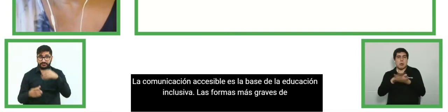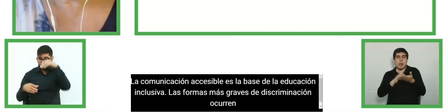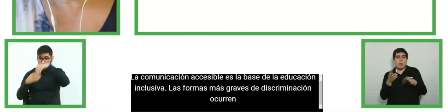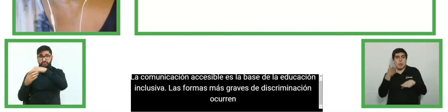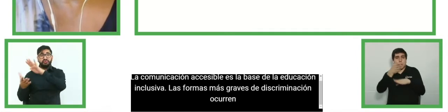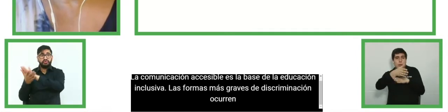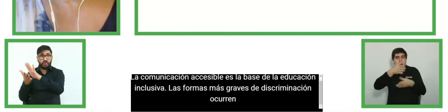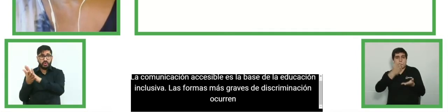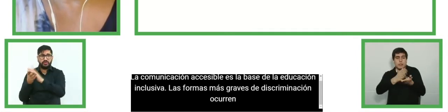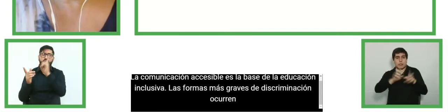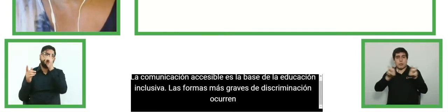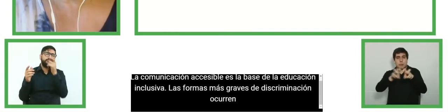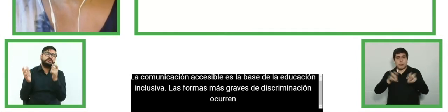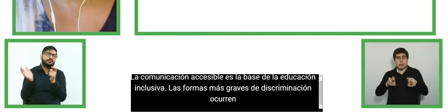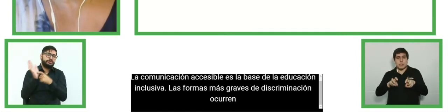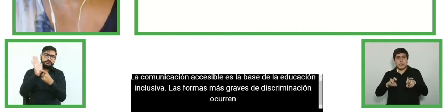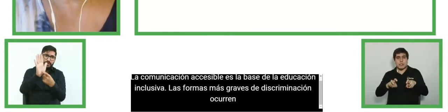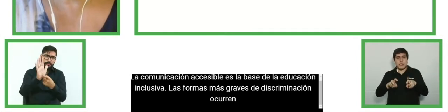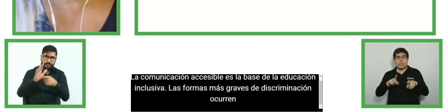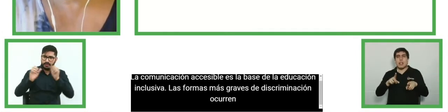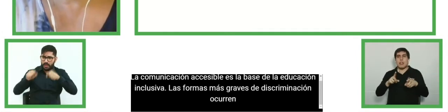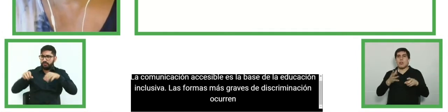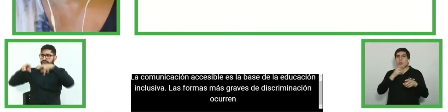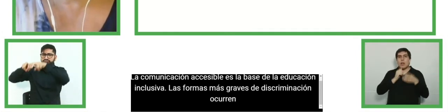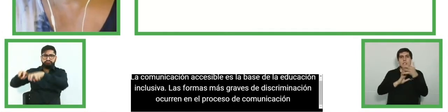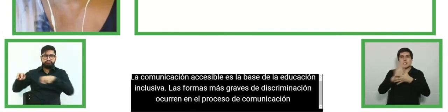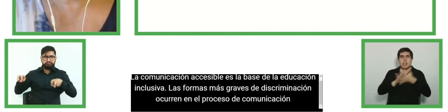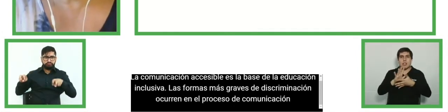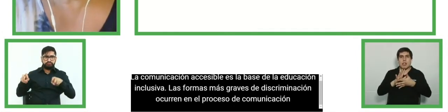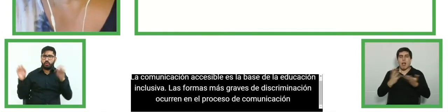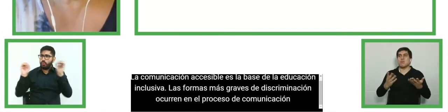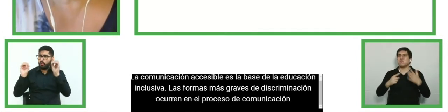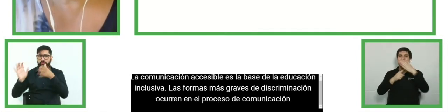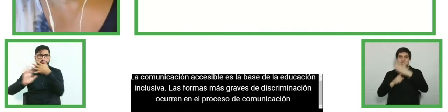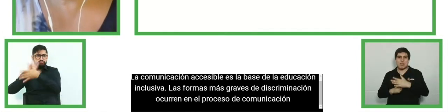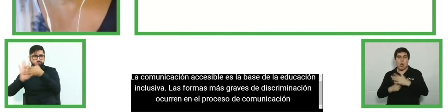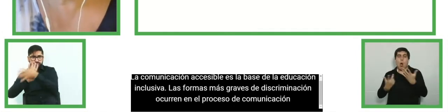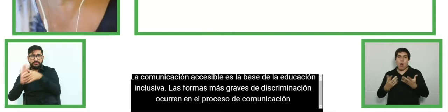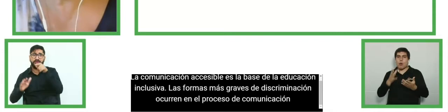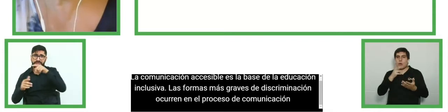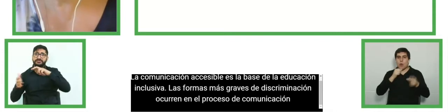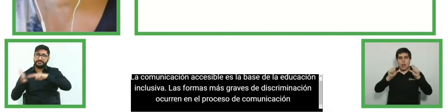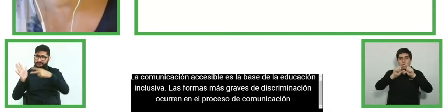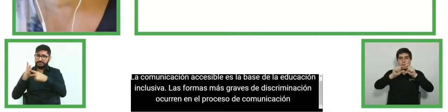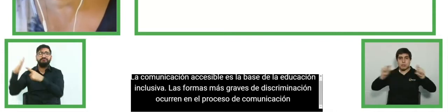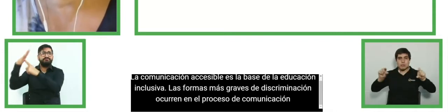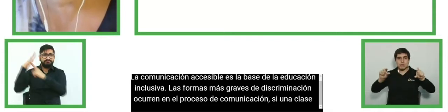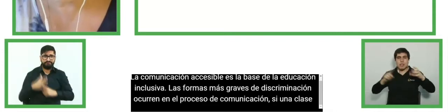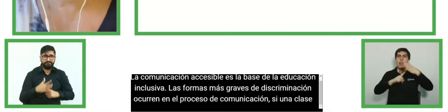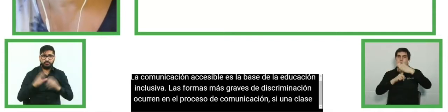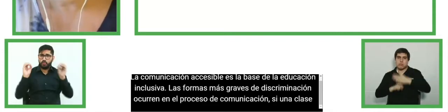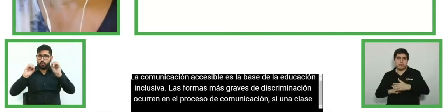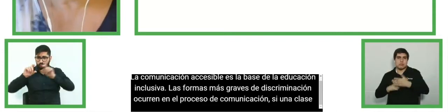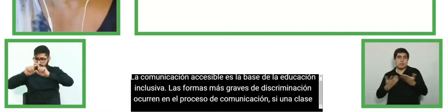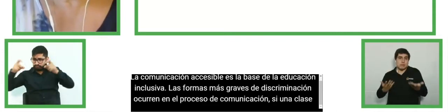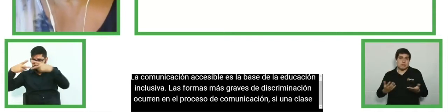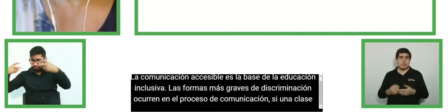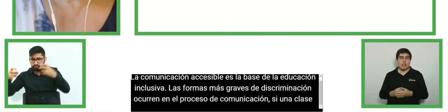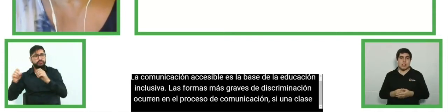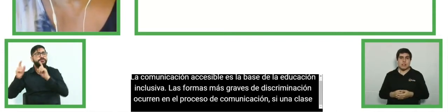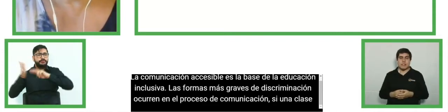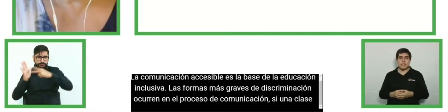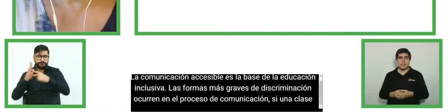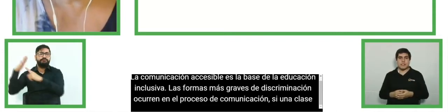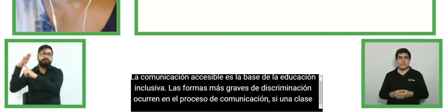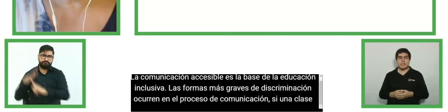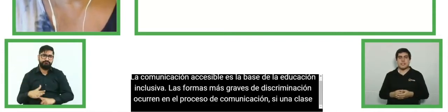distancia no ofrece lengua de señas, subtítulos y audiodescripción, por lo menos. La discriminación por